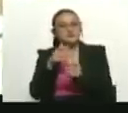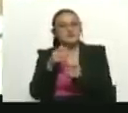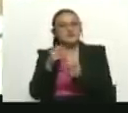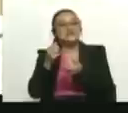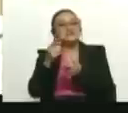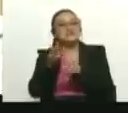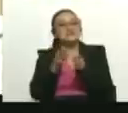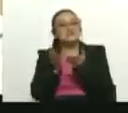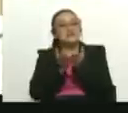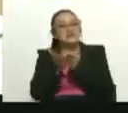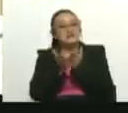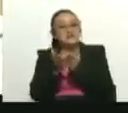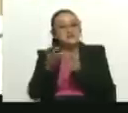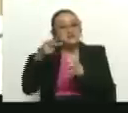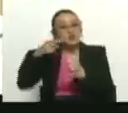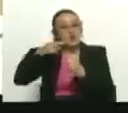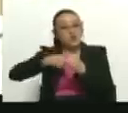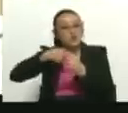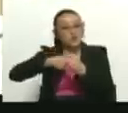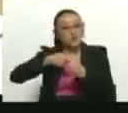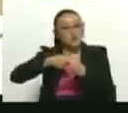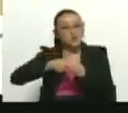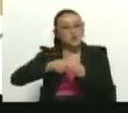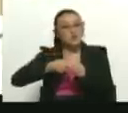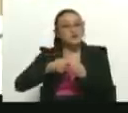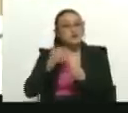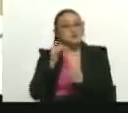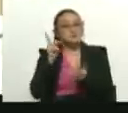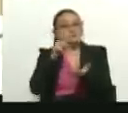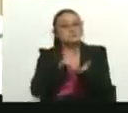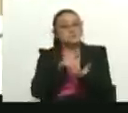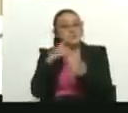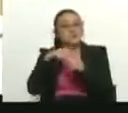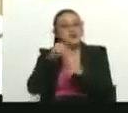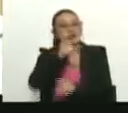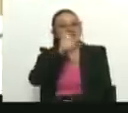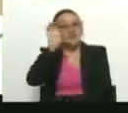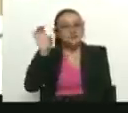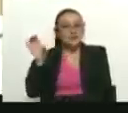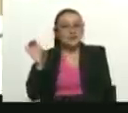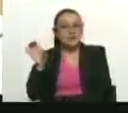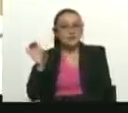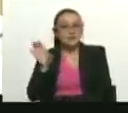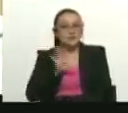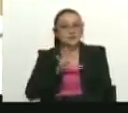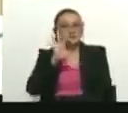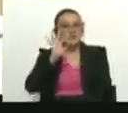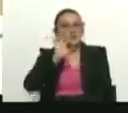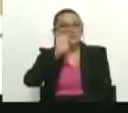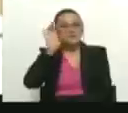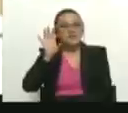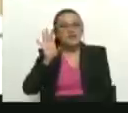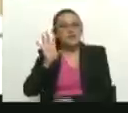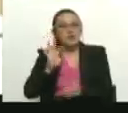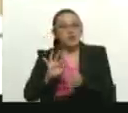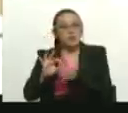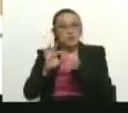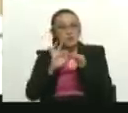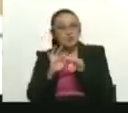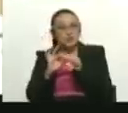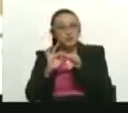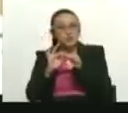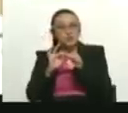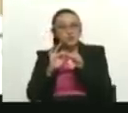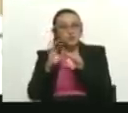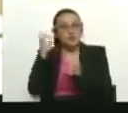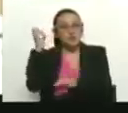combustibles y que tiene presencia importante en varios estados, de los 50 estados de la Unión.